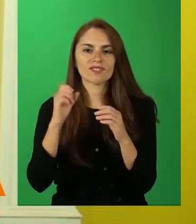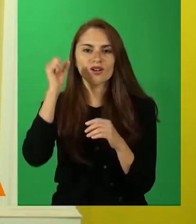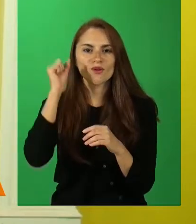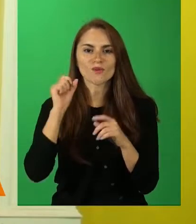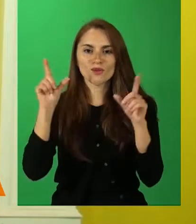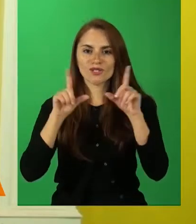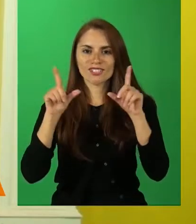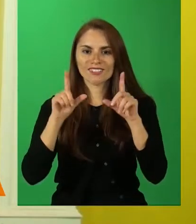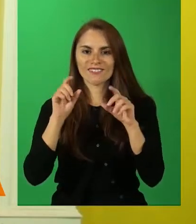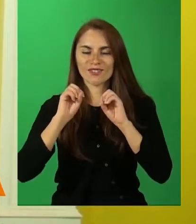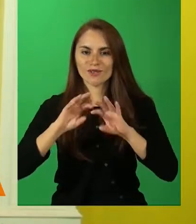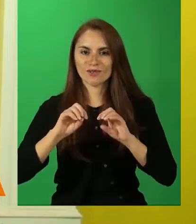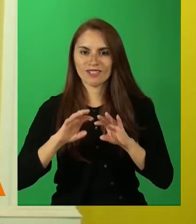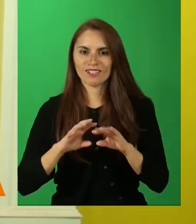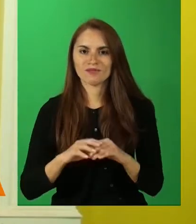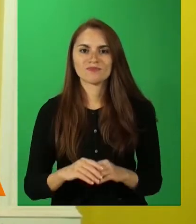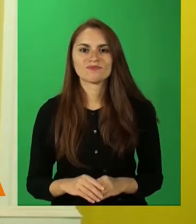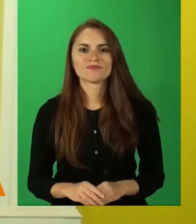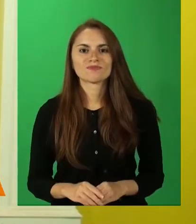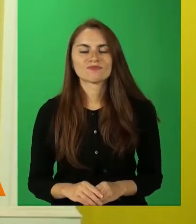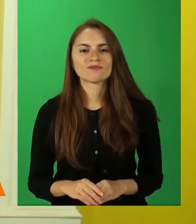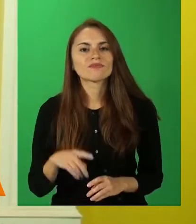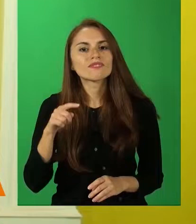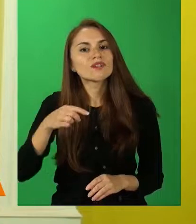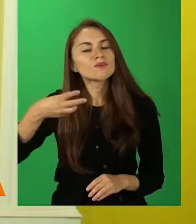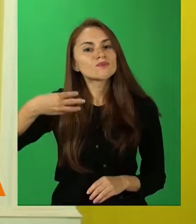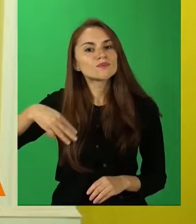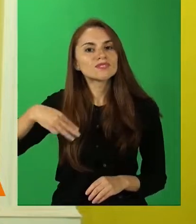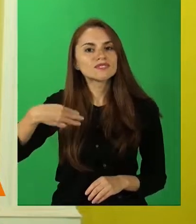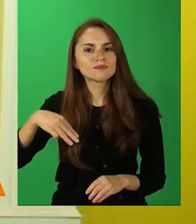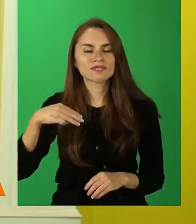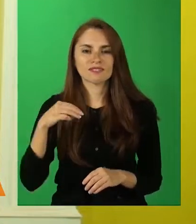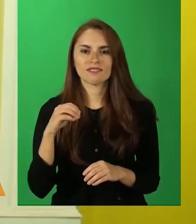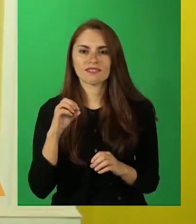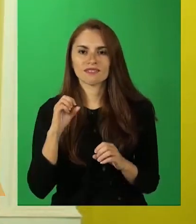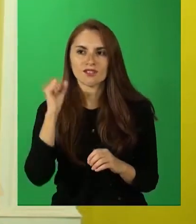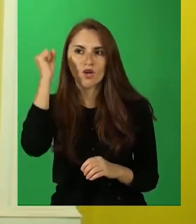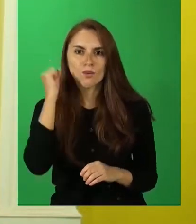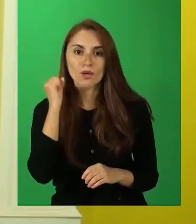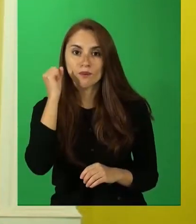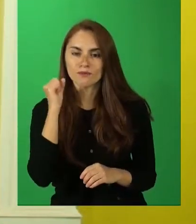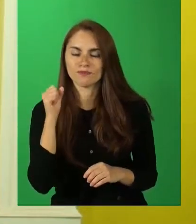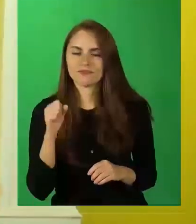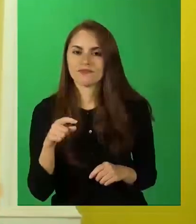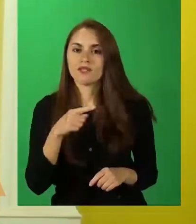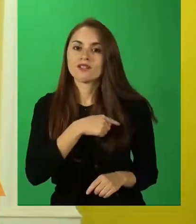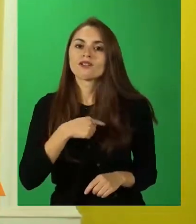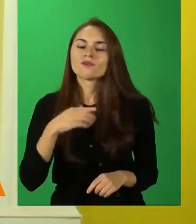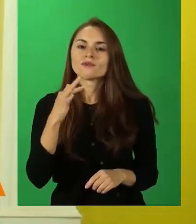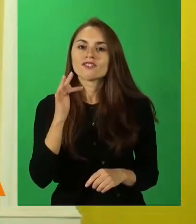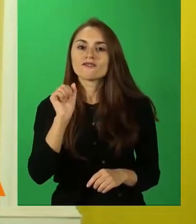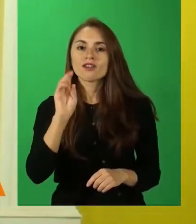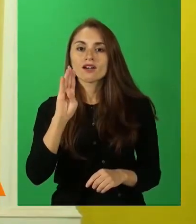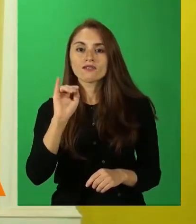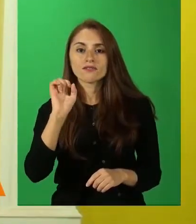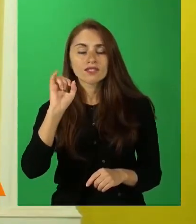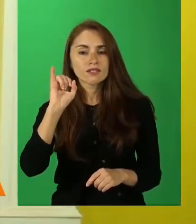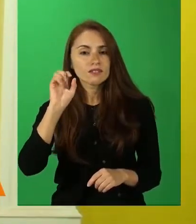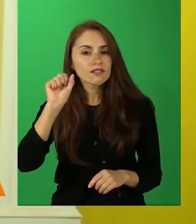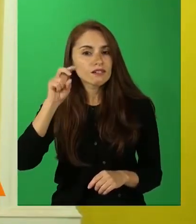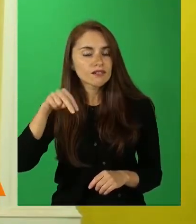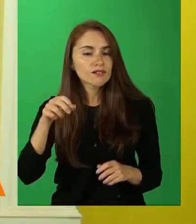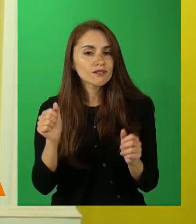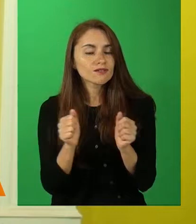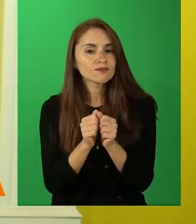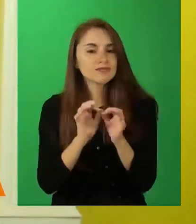TV Educa, teleclases de la ilustre Municipalidad de Copiapó. Mi nombre es Fabián Rabí y junto a Gema Galvez, nuestra